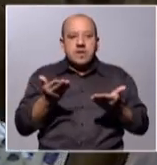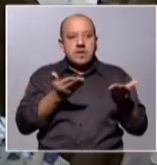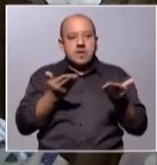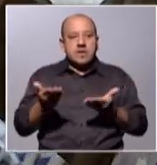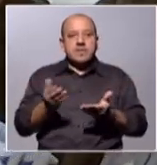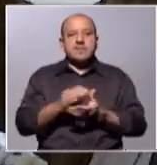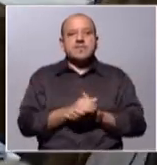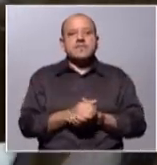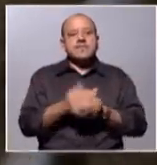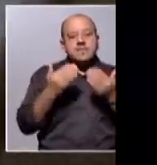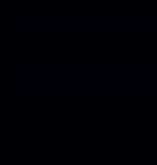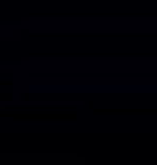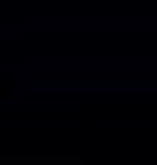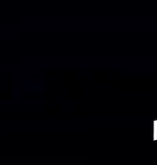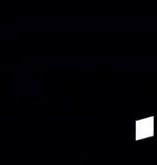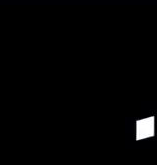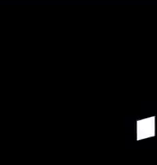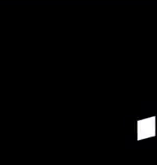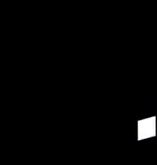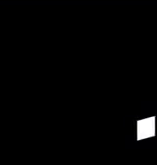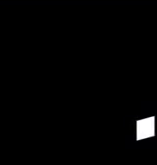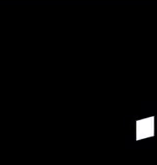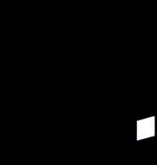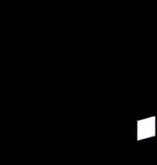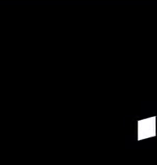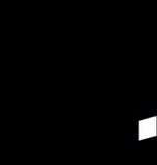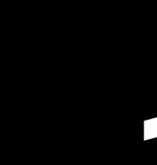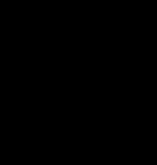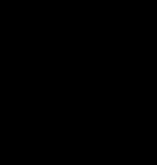soy 'fan' gracias fernando a las órdenes